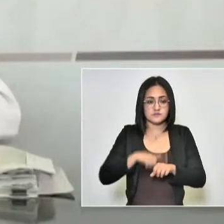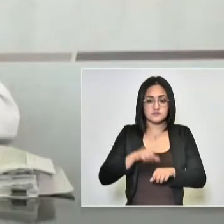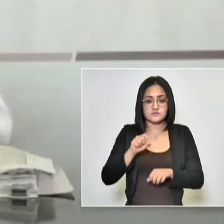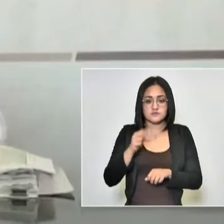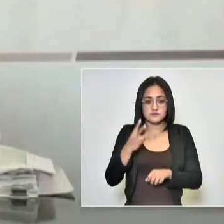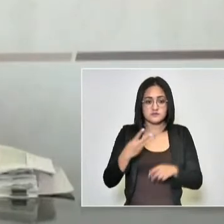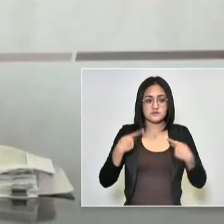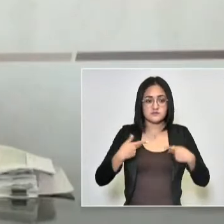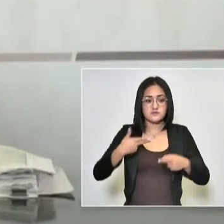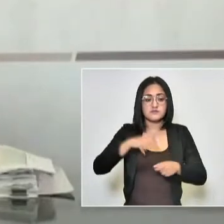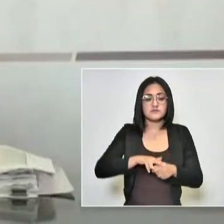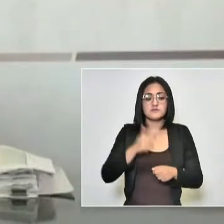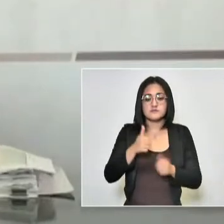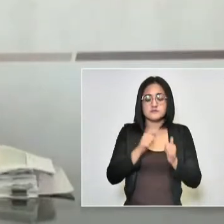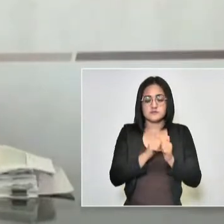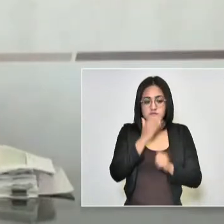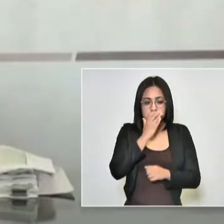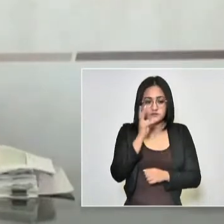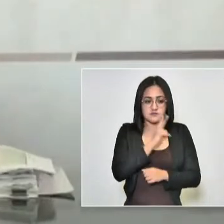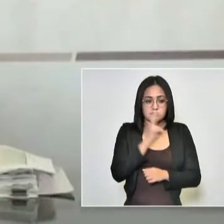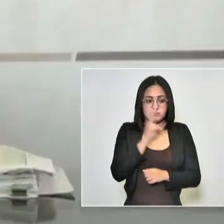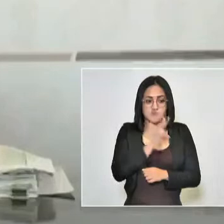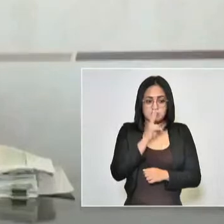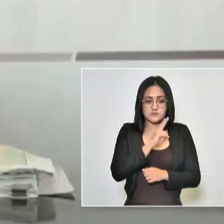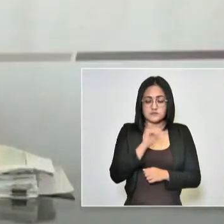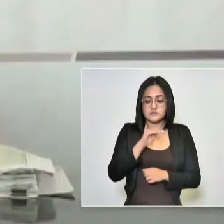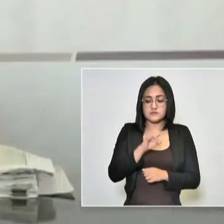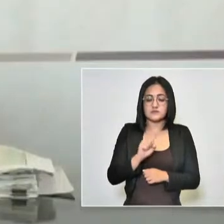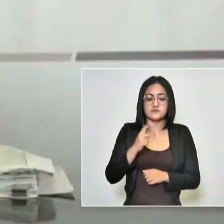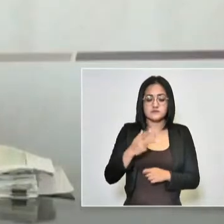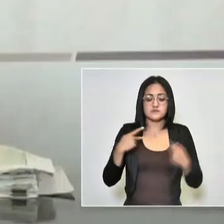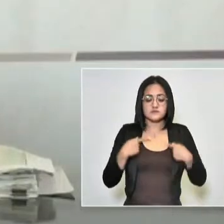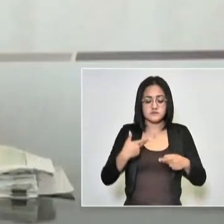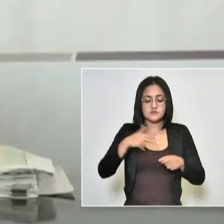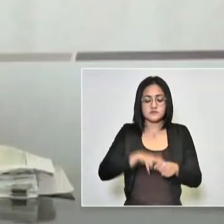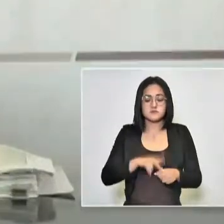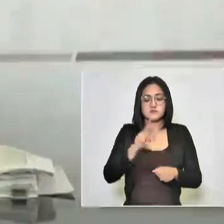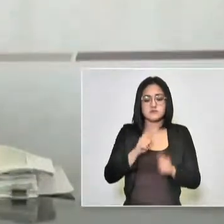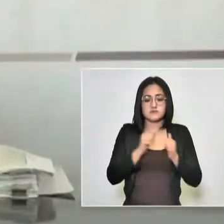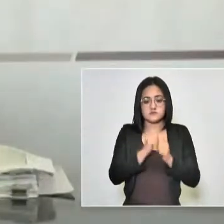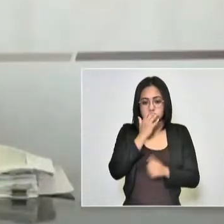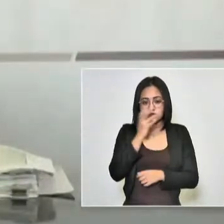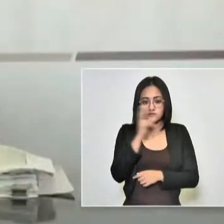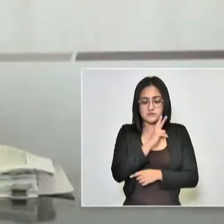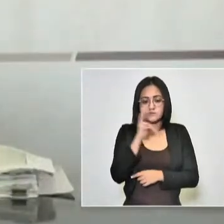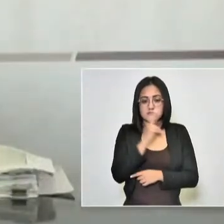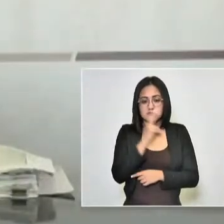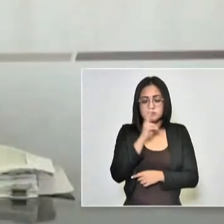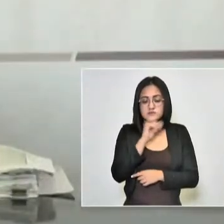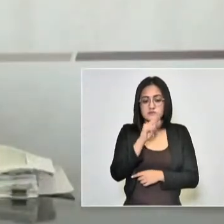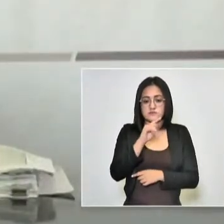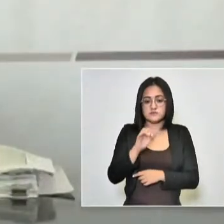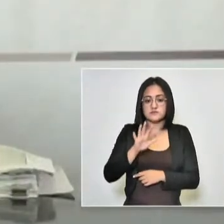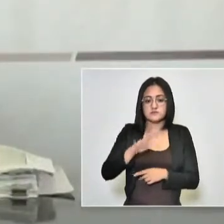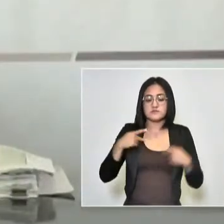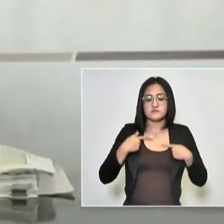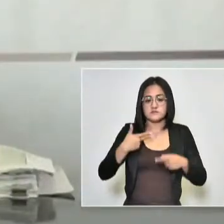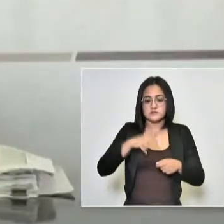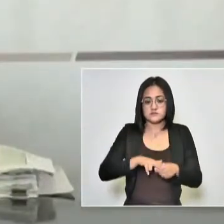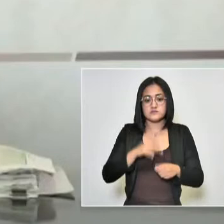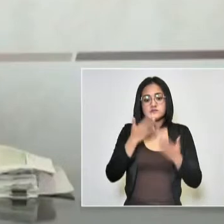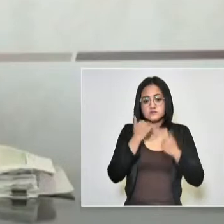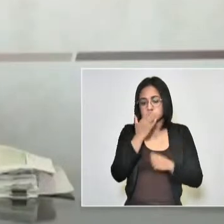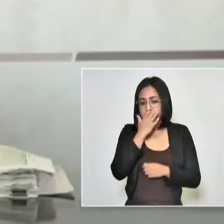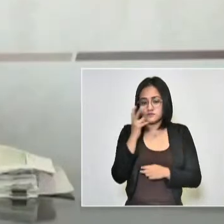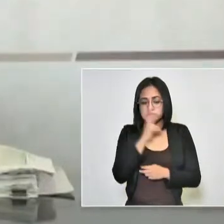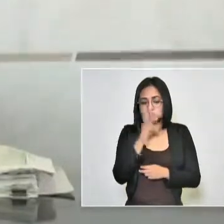23 hospitalizados, 6 con ventilación asistida. IMSS, 8 hospitalizados, 1 paciente intubado. El ISSSTE, 5 hospitalizados, no